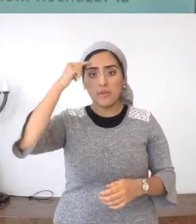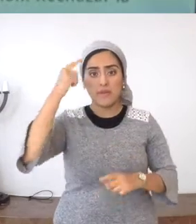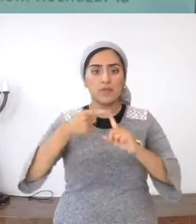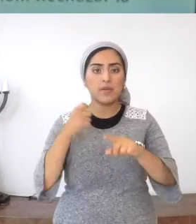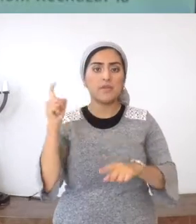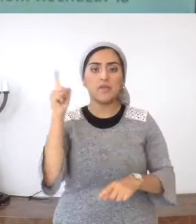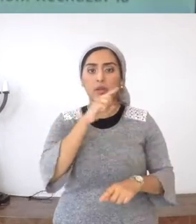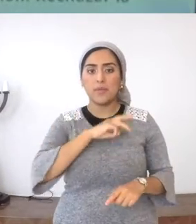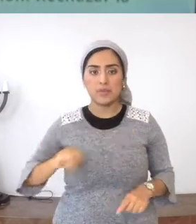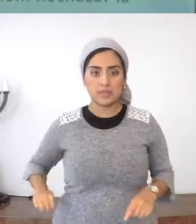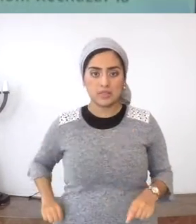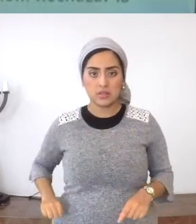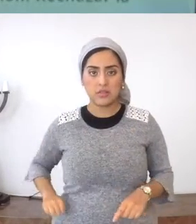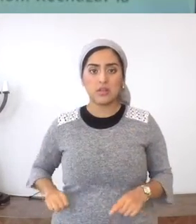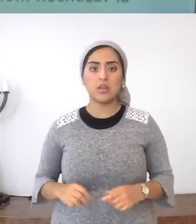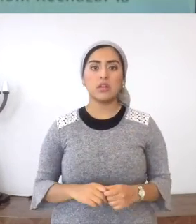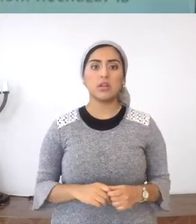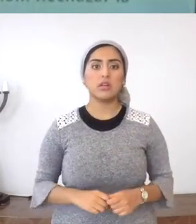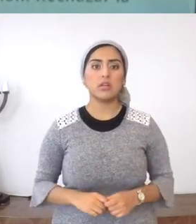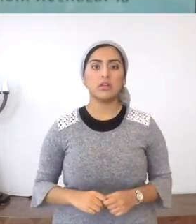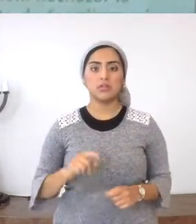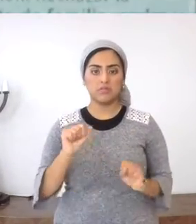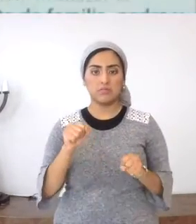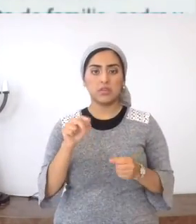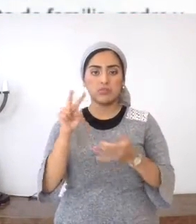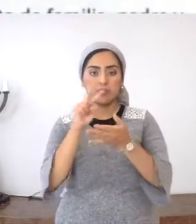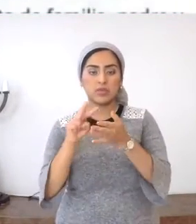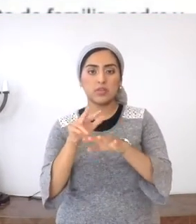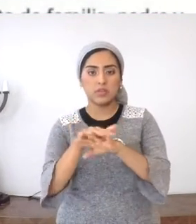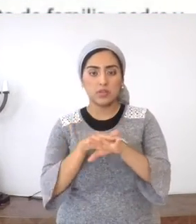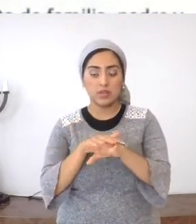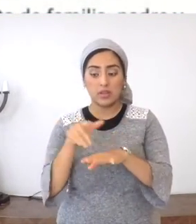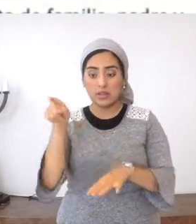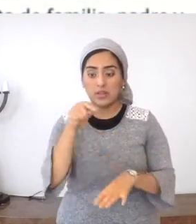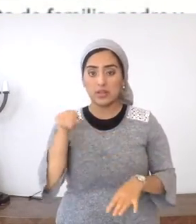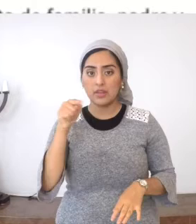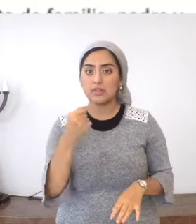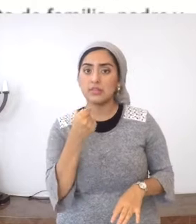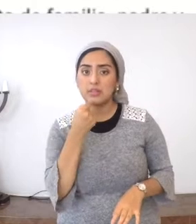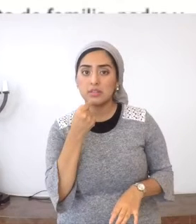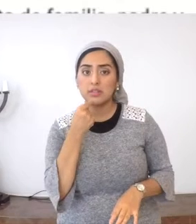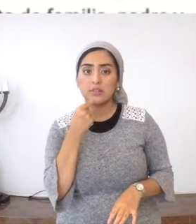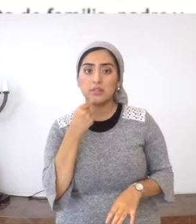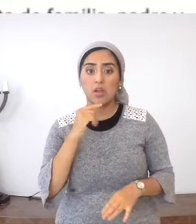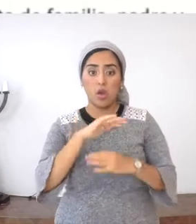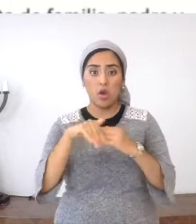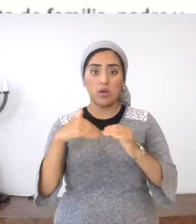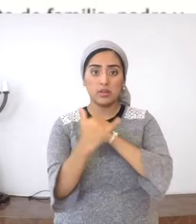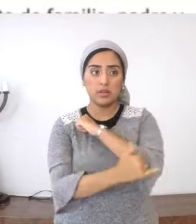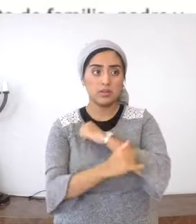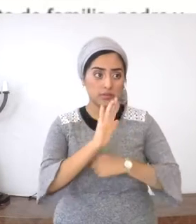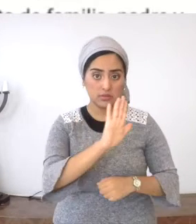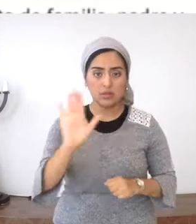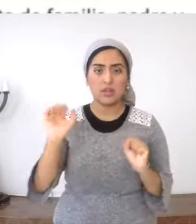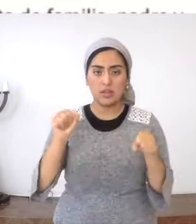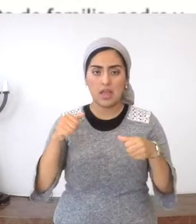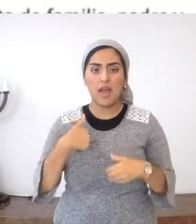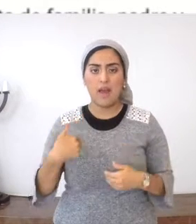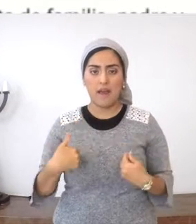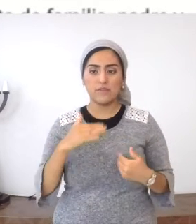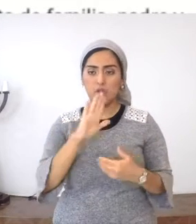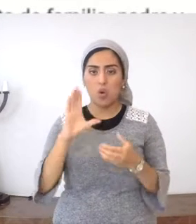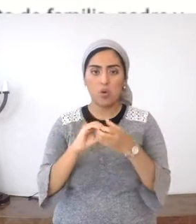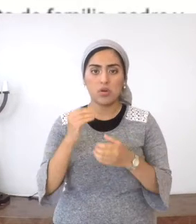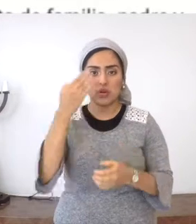Del gobierno Del anti-Mashiach Lo vamos a dejar un momentito Para que ustedes lo lean Con Con cuidado Entonces ellos dicen Cada